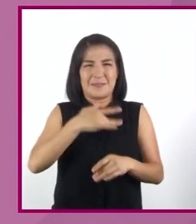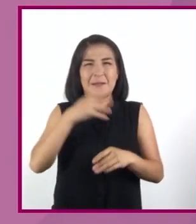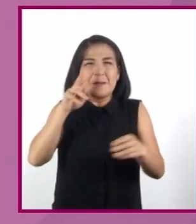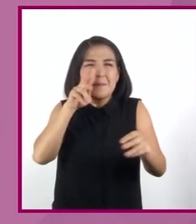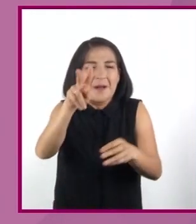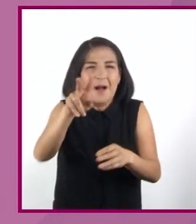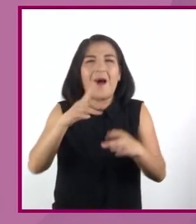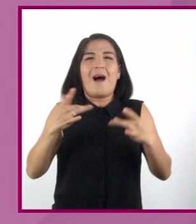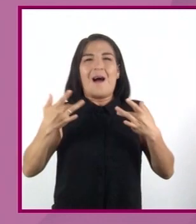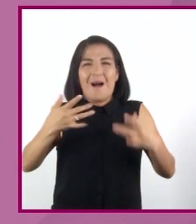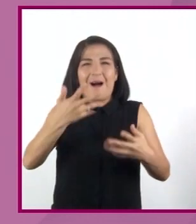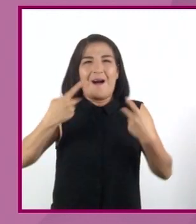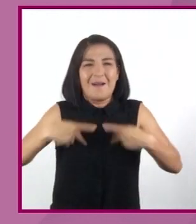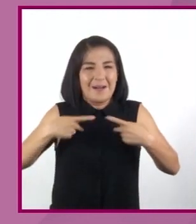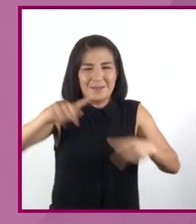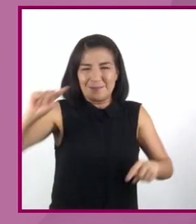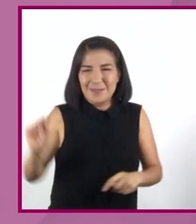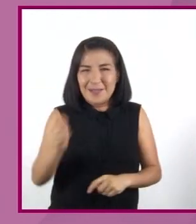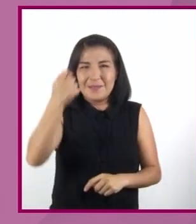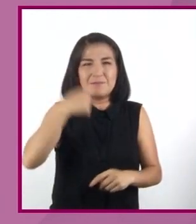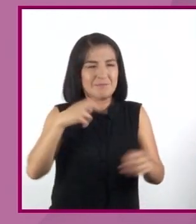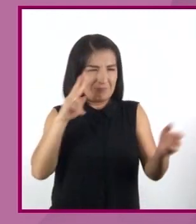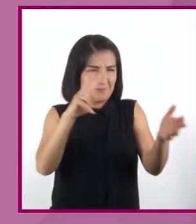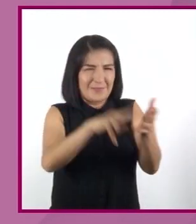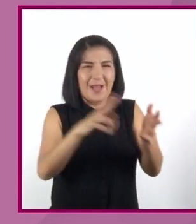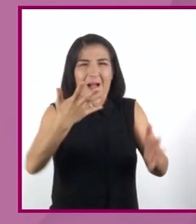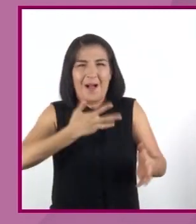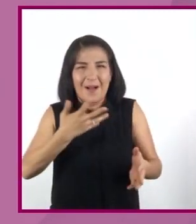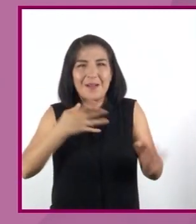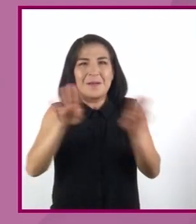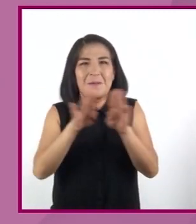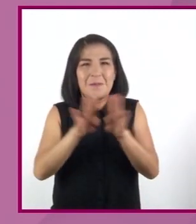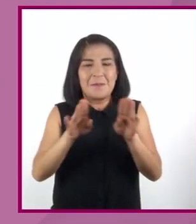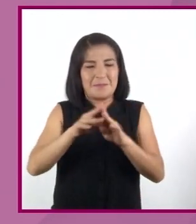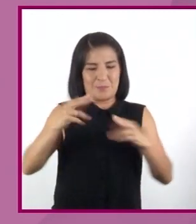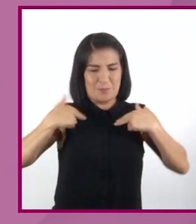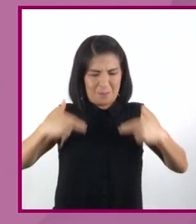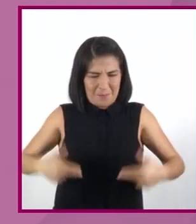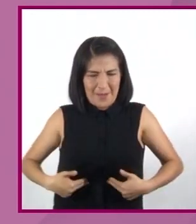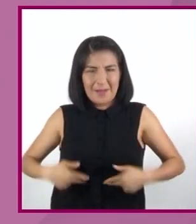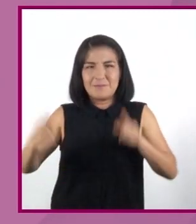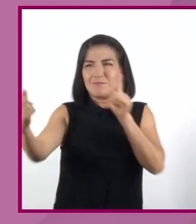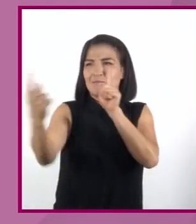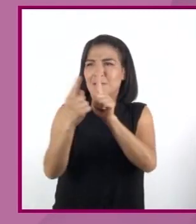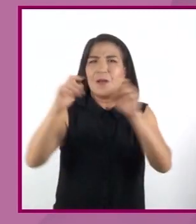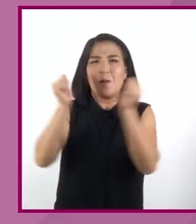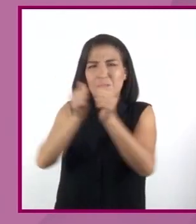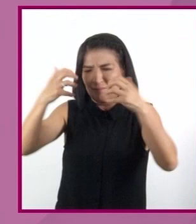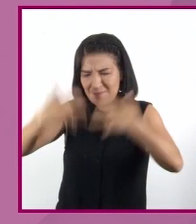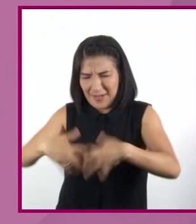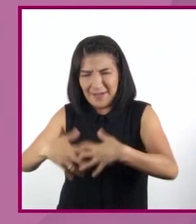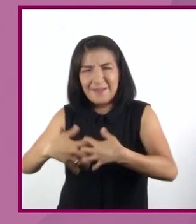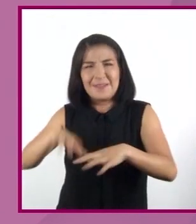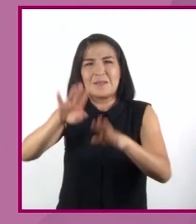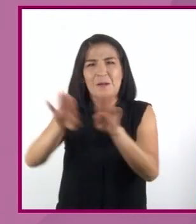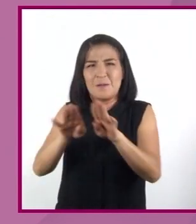tecnología. Podemos mostrar relaciones optimistas entre el ser humano y las máquinas, en espacios